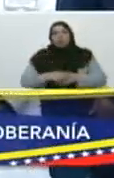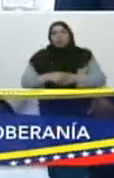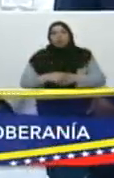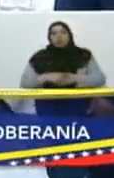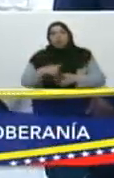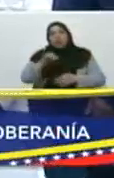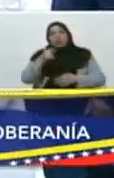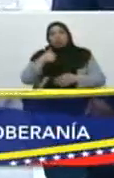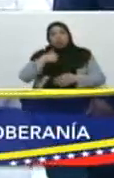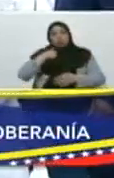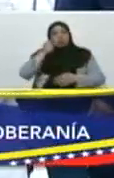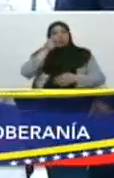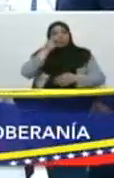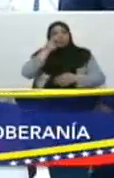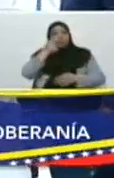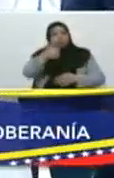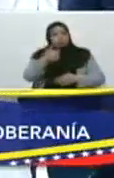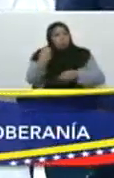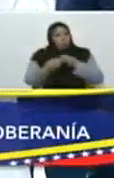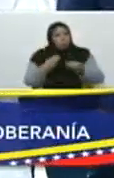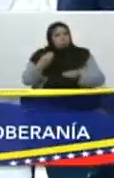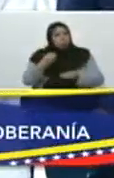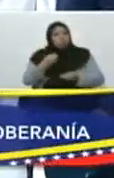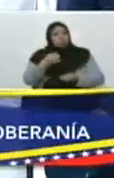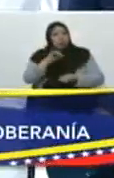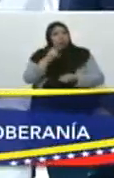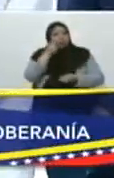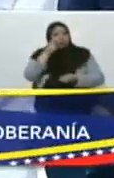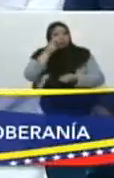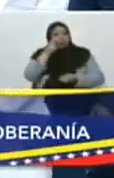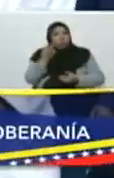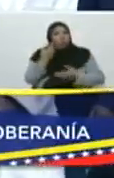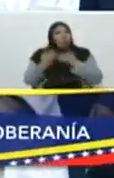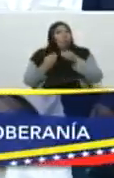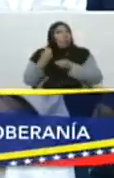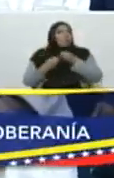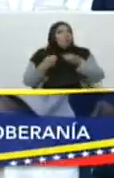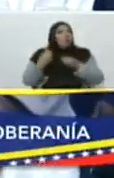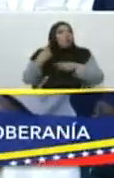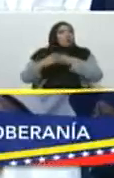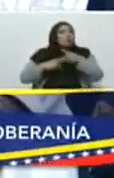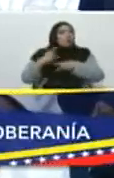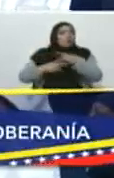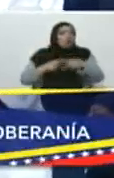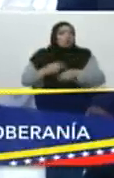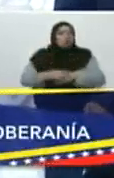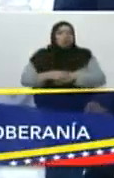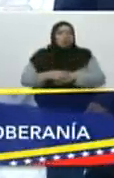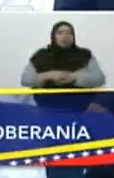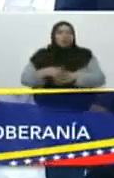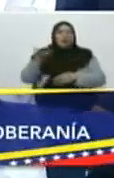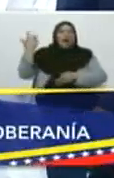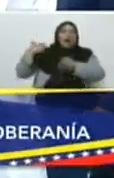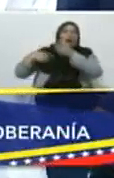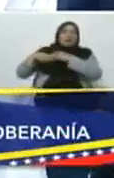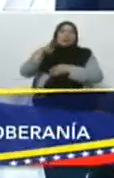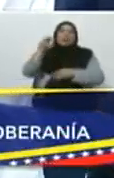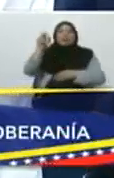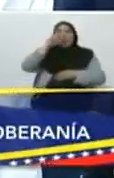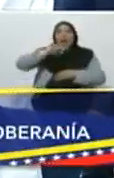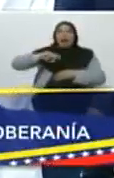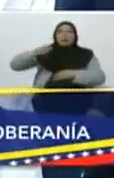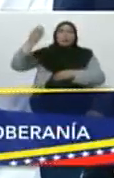diente. ¿Verdad? ¿Cómo te fue? Excelente. ¿Cuánto tiempo? ¿Cómo fue el tratamiento? Yo tenía un tratamiento de conducto hace 20 años. Mi